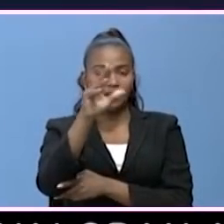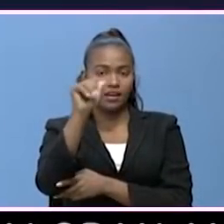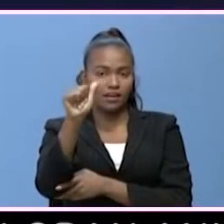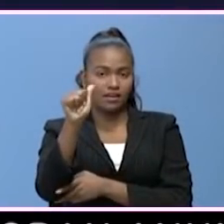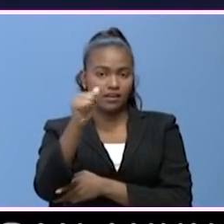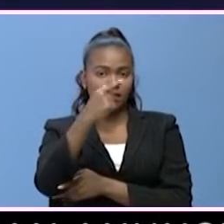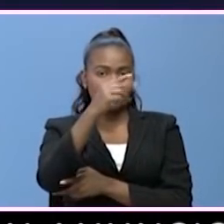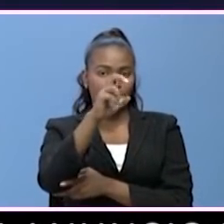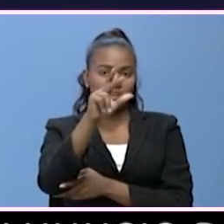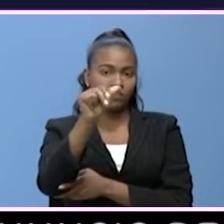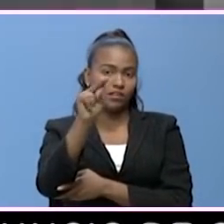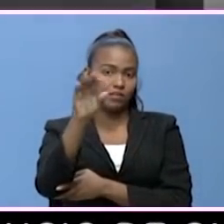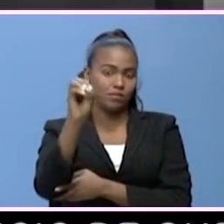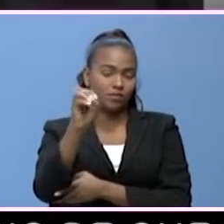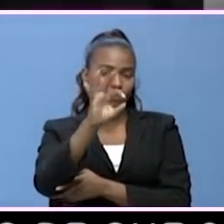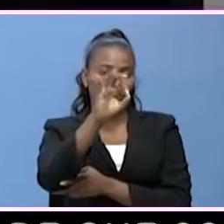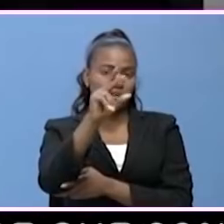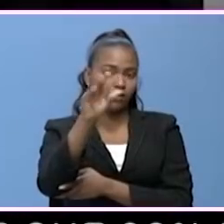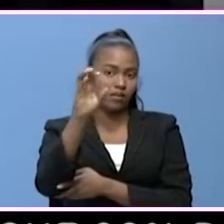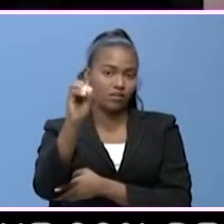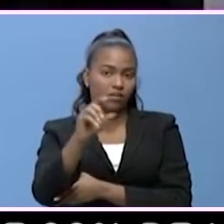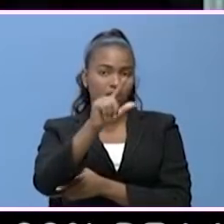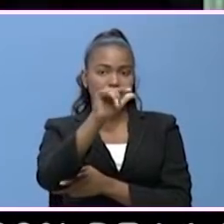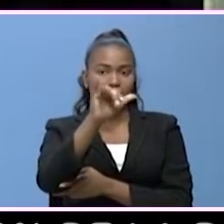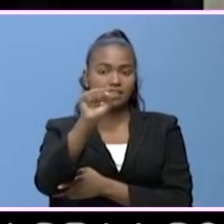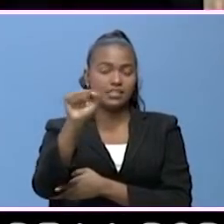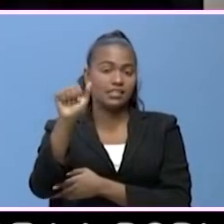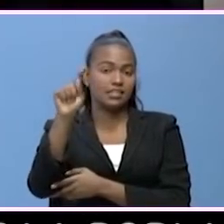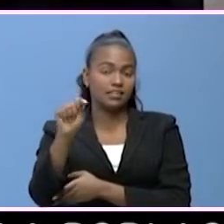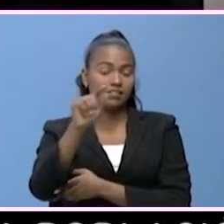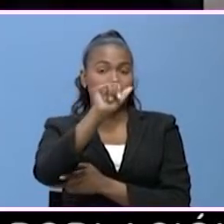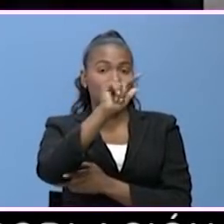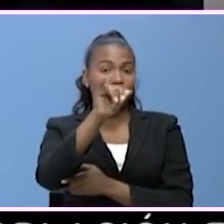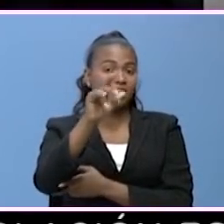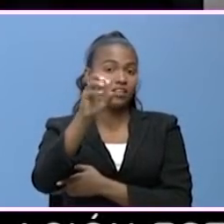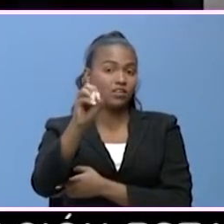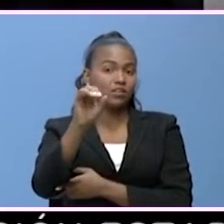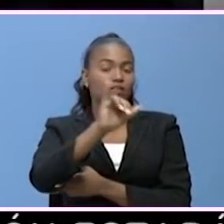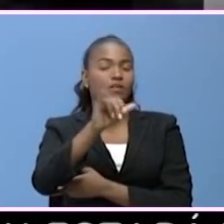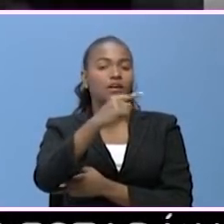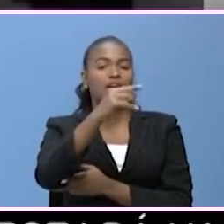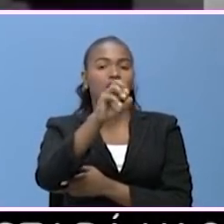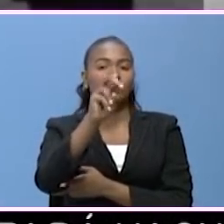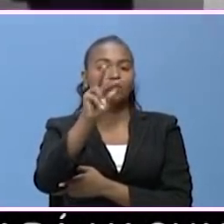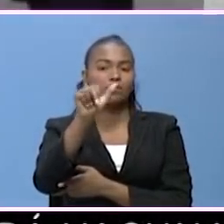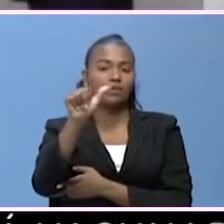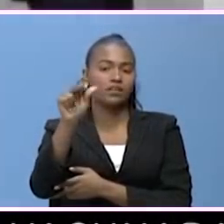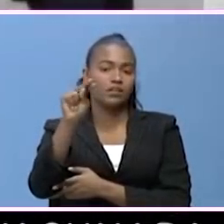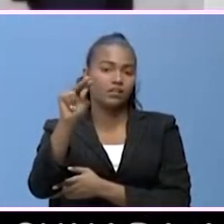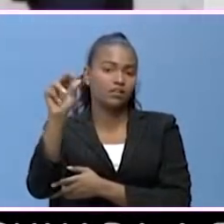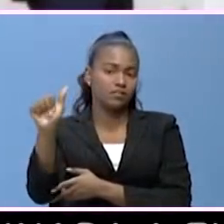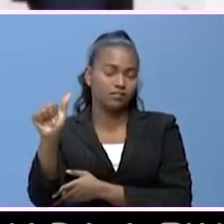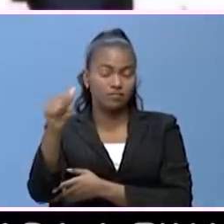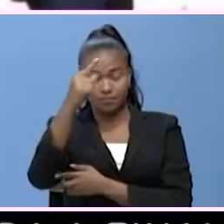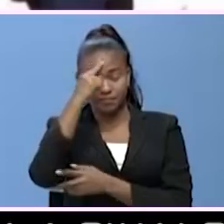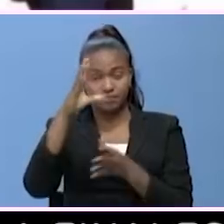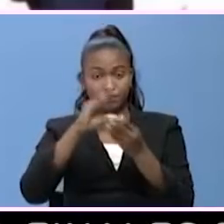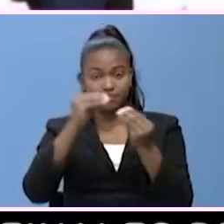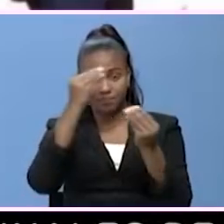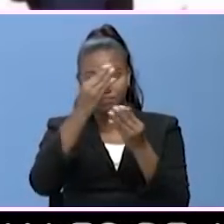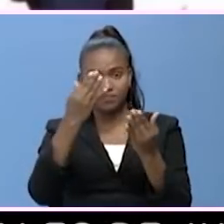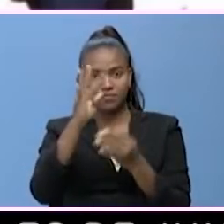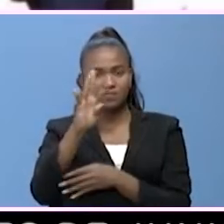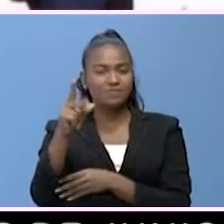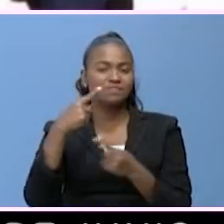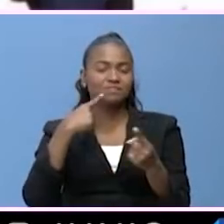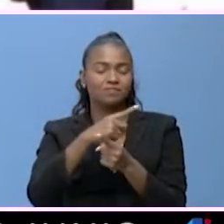Chaparro, Jerónimo Cantillo, Franco Mazzini, Lisette Selene, Alejandro Puente y Giovanna Grigio. En los espectáculos para